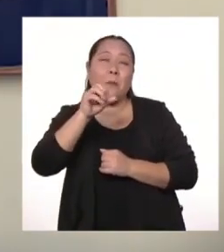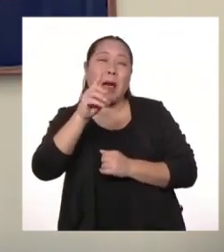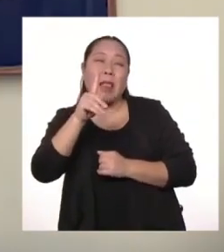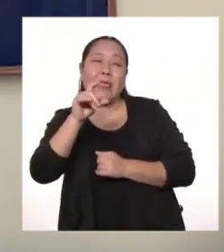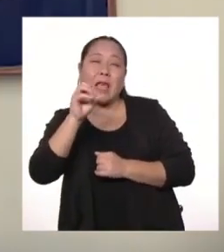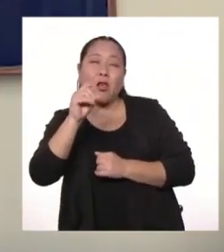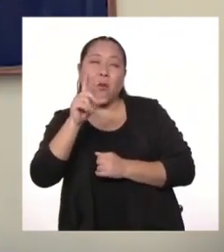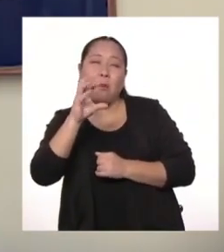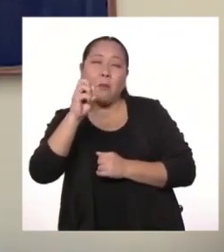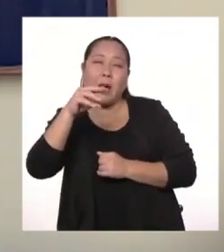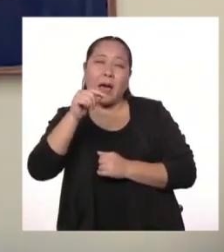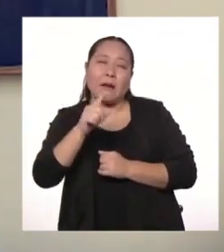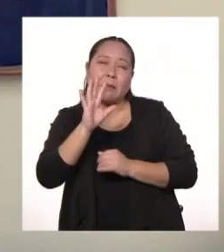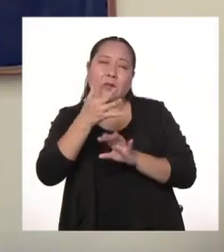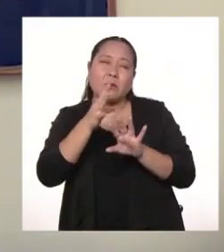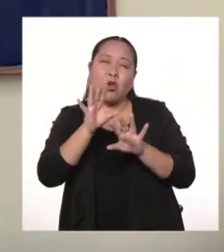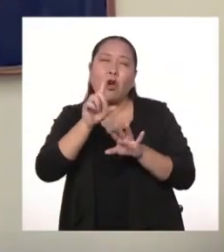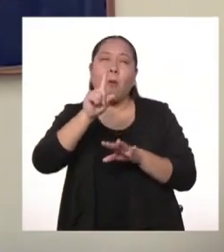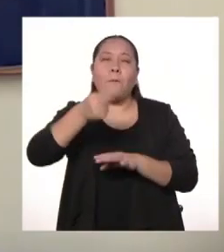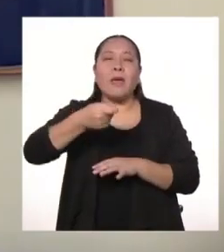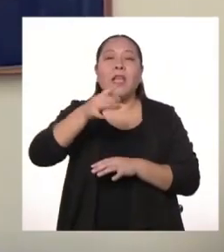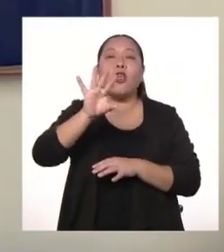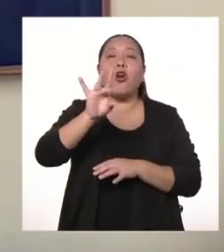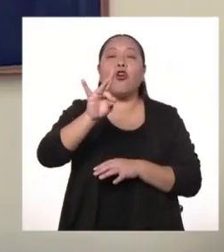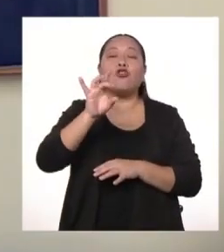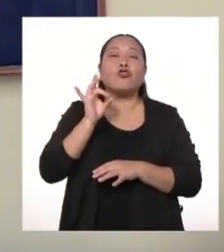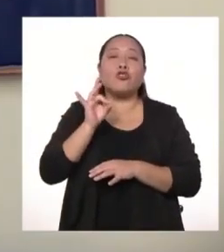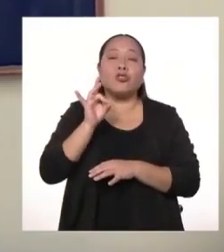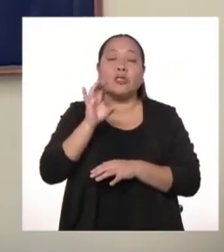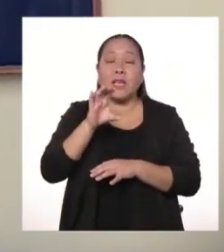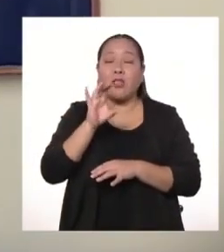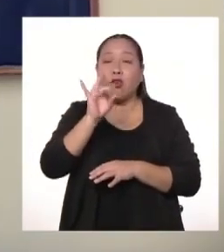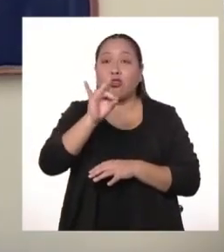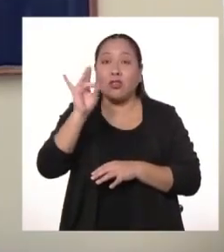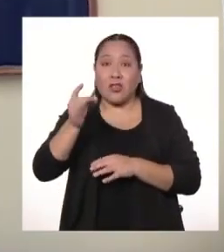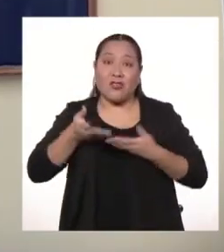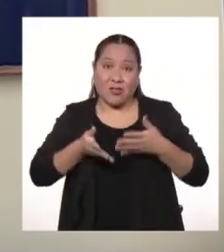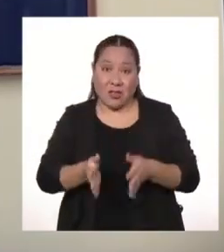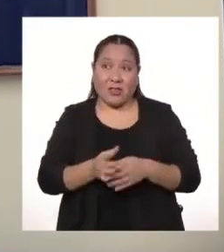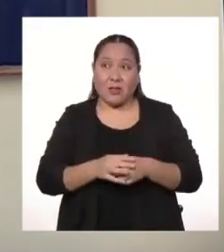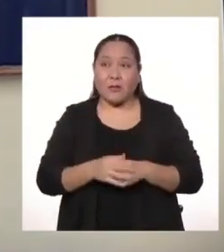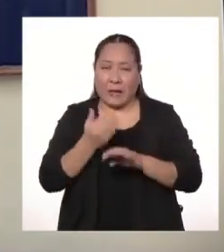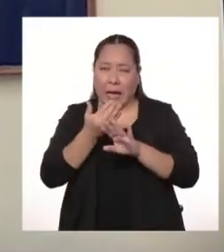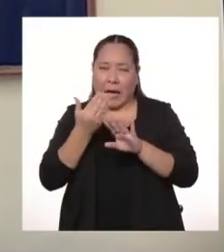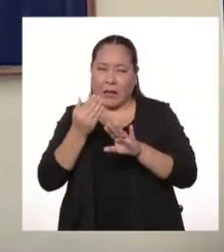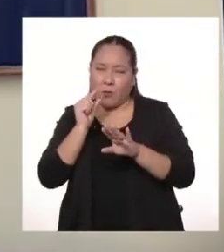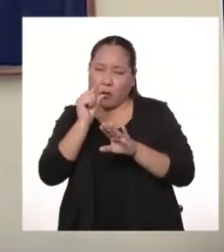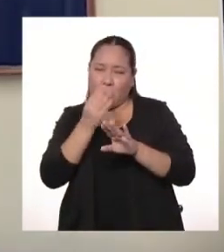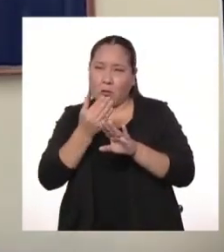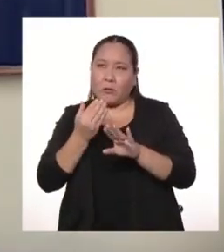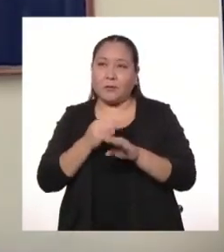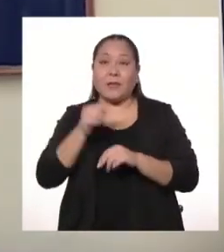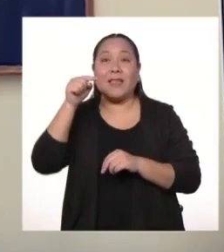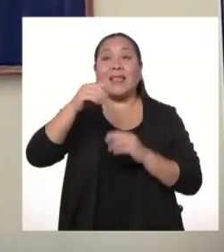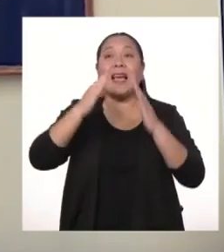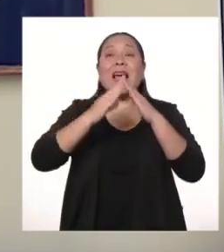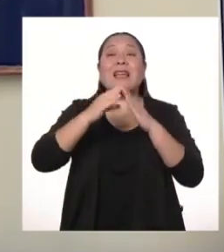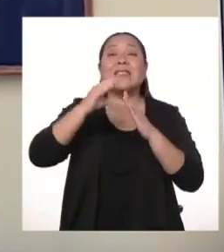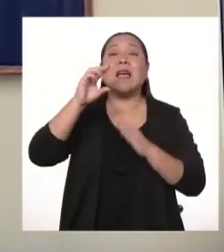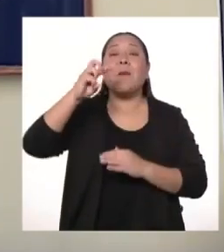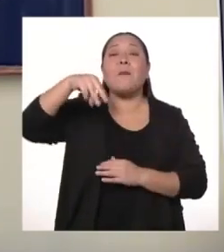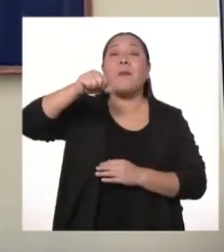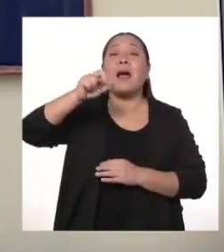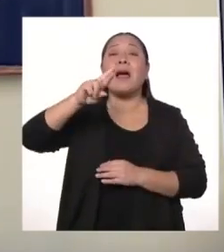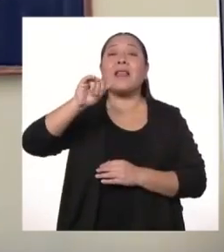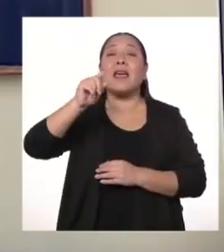poquito mayor, porque había nacido en 1888. Me encuentro en este momento en la casa de Mariátegui, en el Jirón